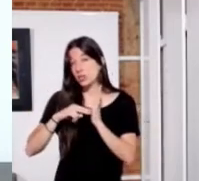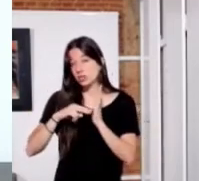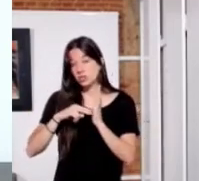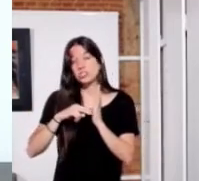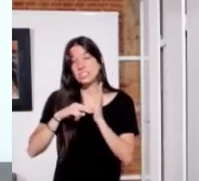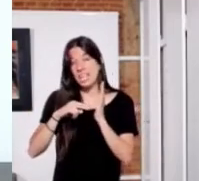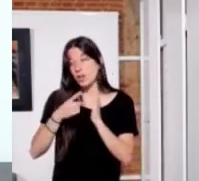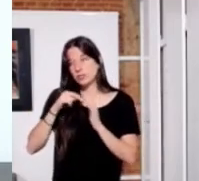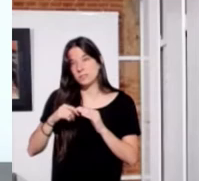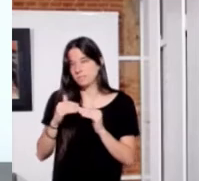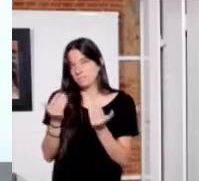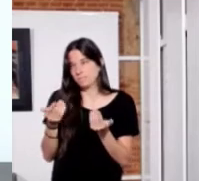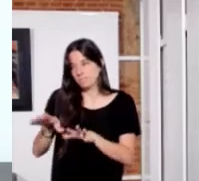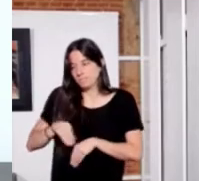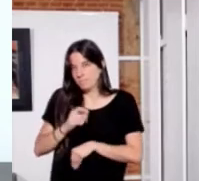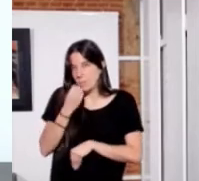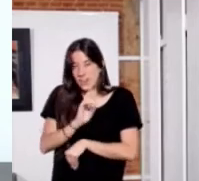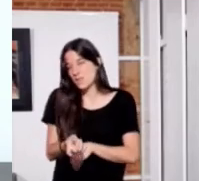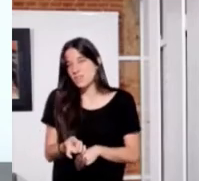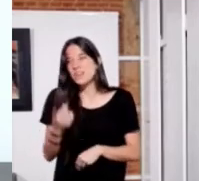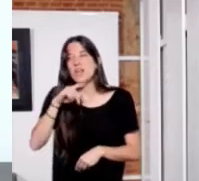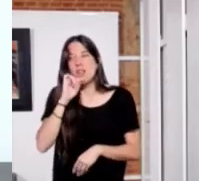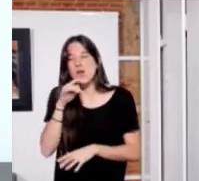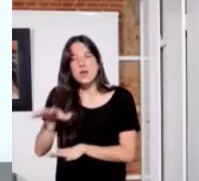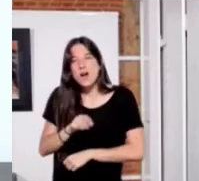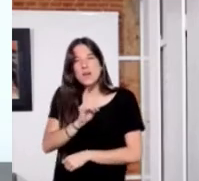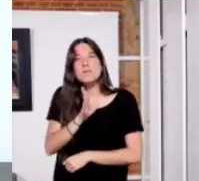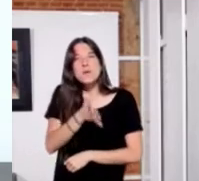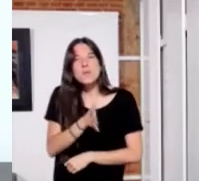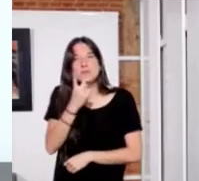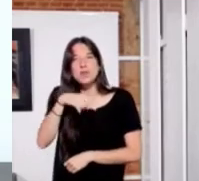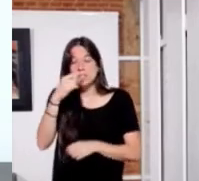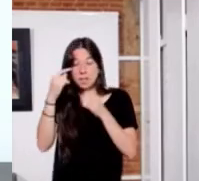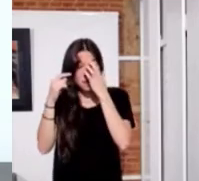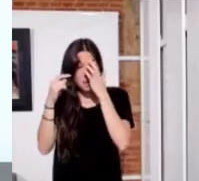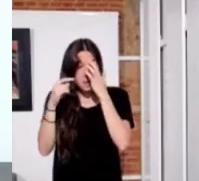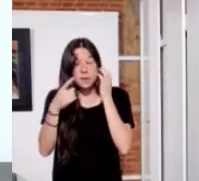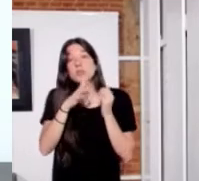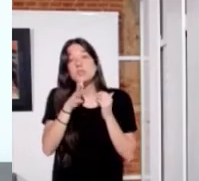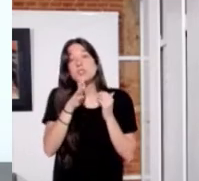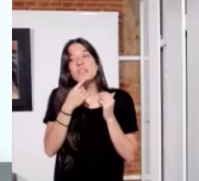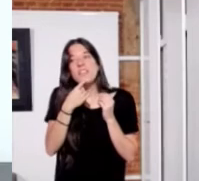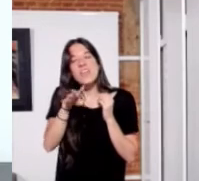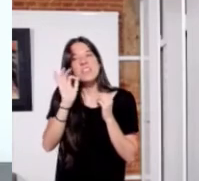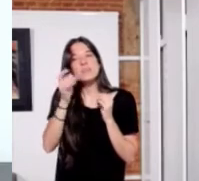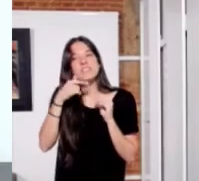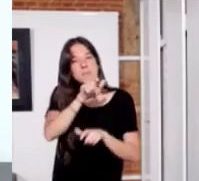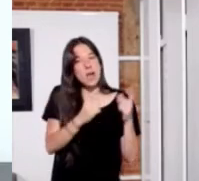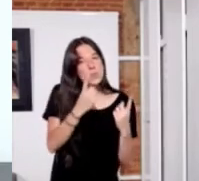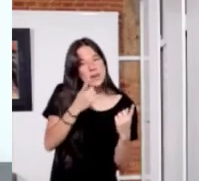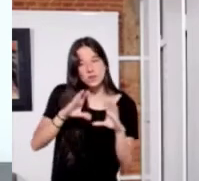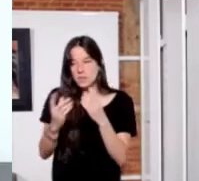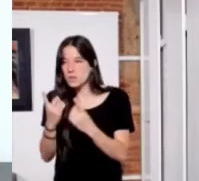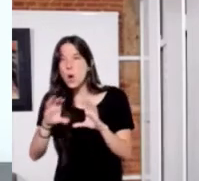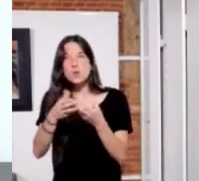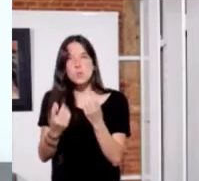No acogimos el dolor porque decidimos que hay personas, hay colectivos, hay grupos que no merecen